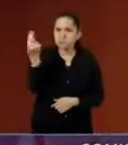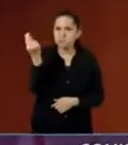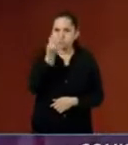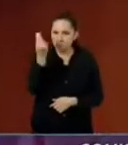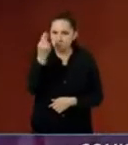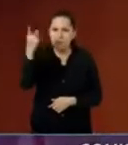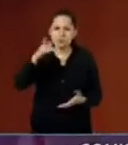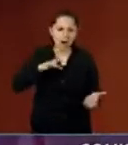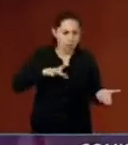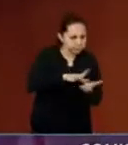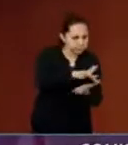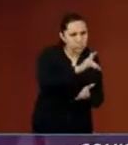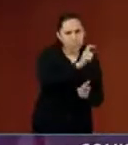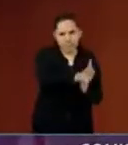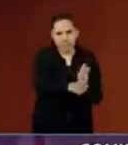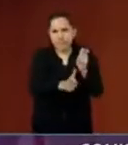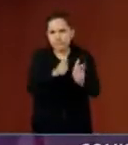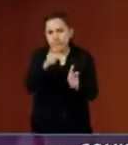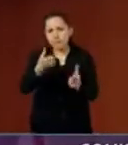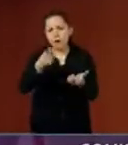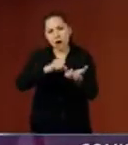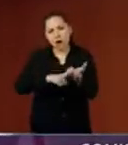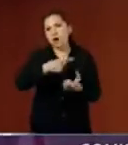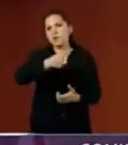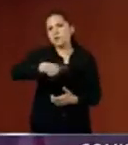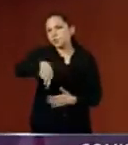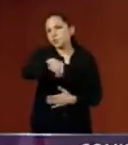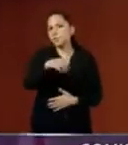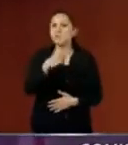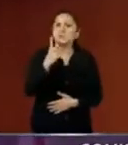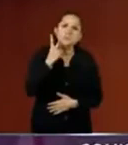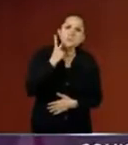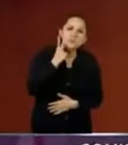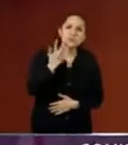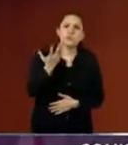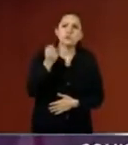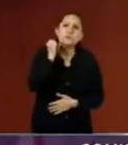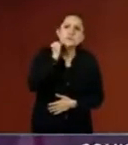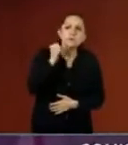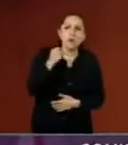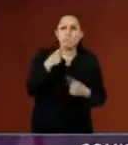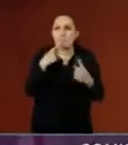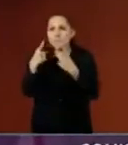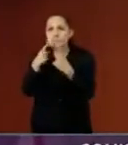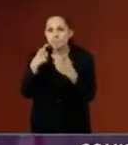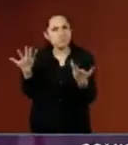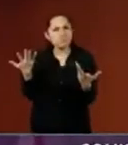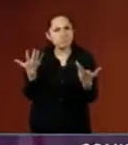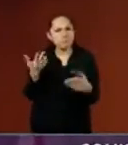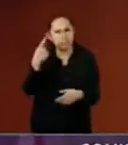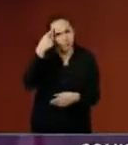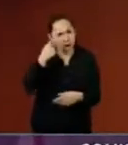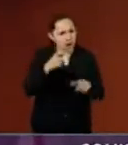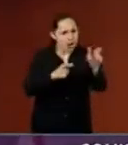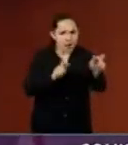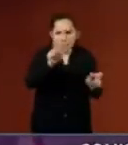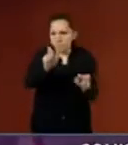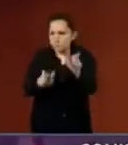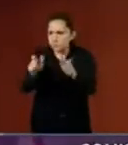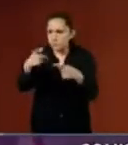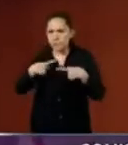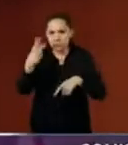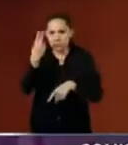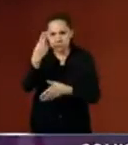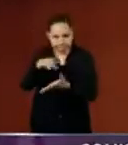Senado, así como proposiciones presentadas por distintas fuerzas políticas. Los recursos para un